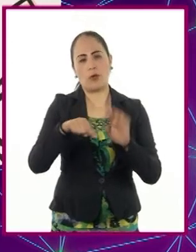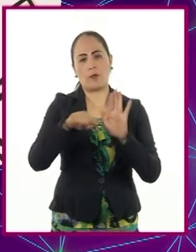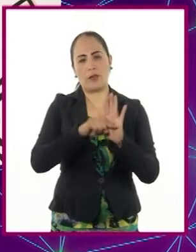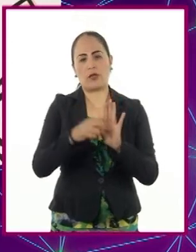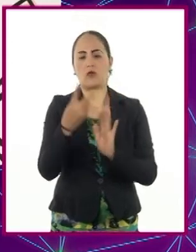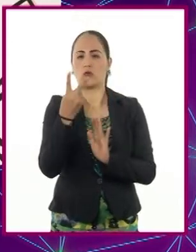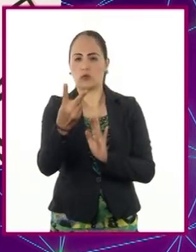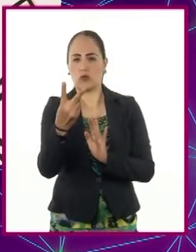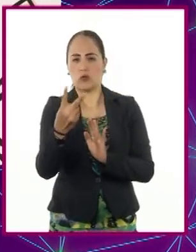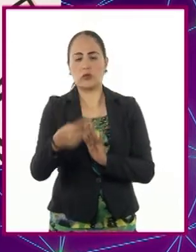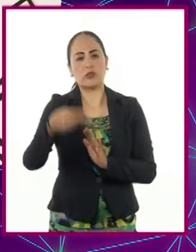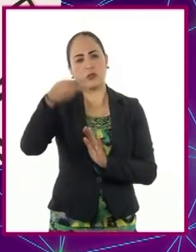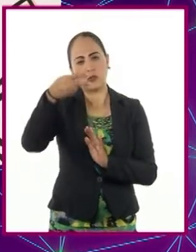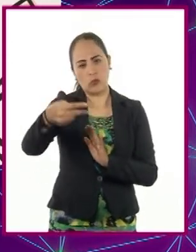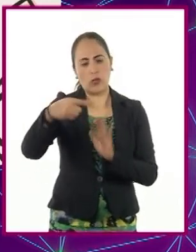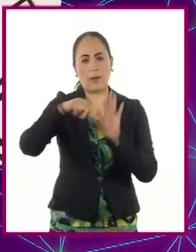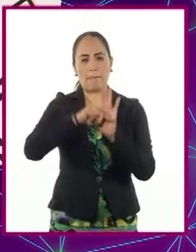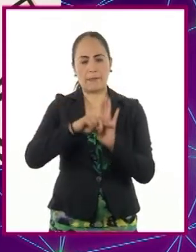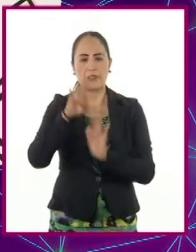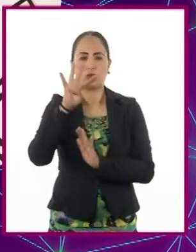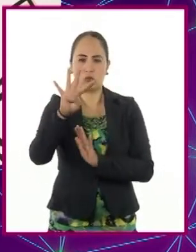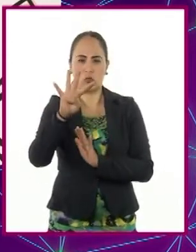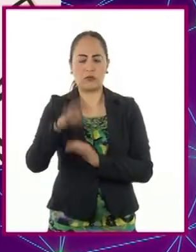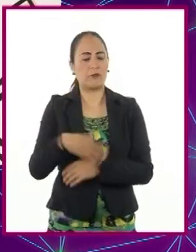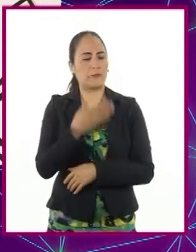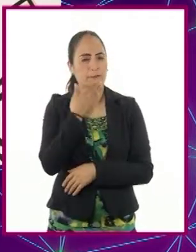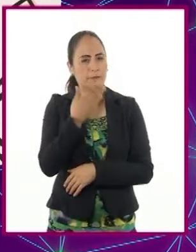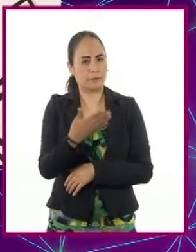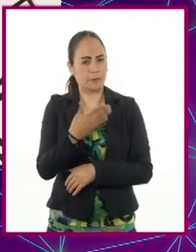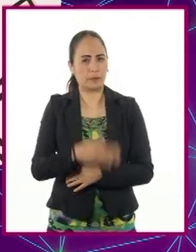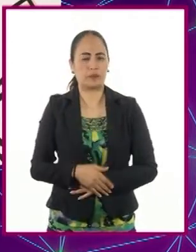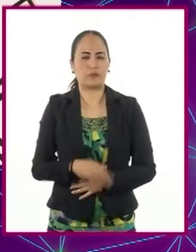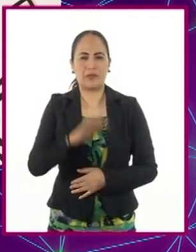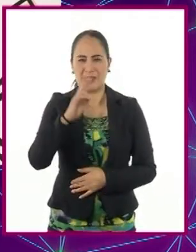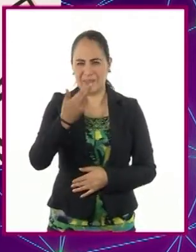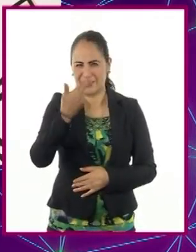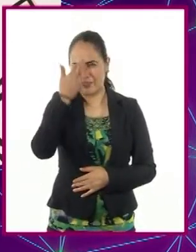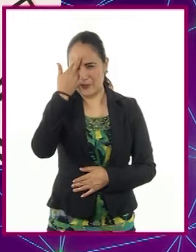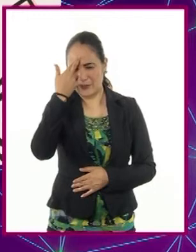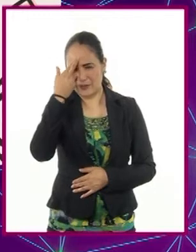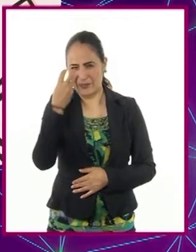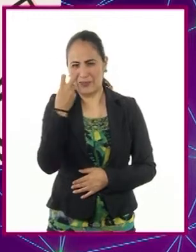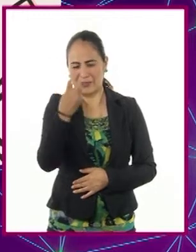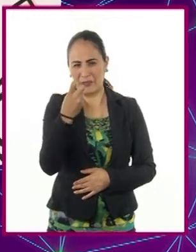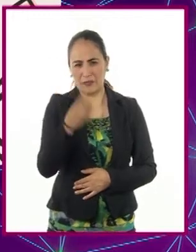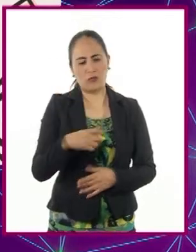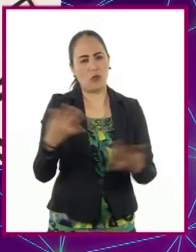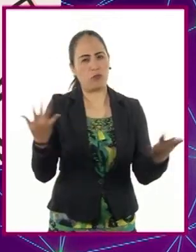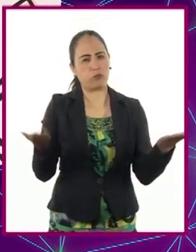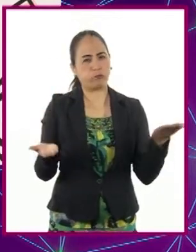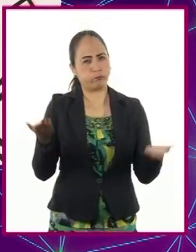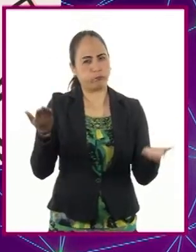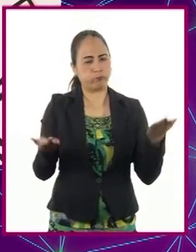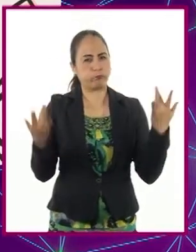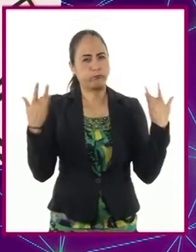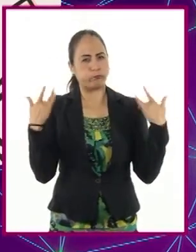como resultado -4. Excelente. Recuerden que el compuesto es eléctricamente neutro, por lo tanto el resultado de la